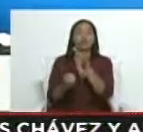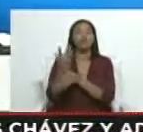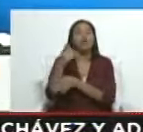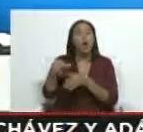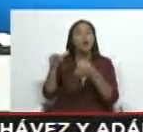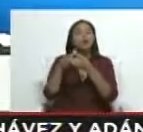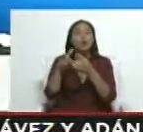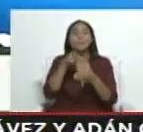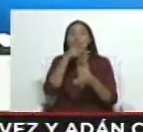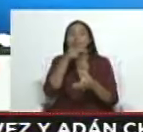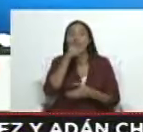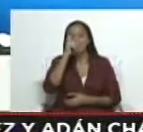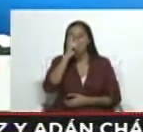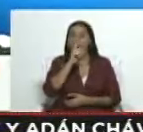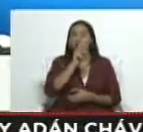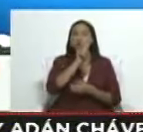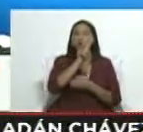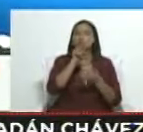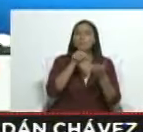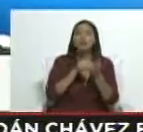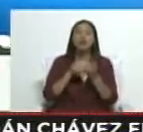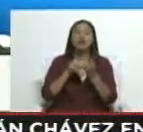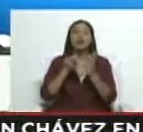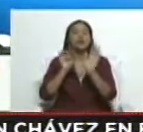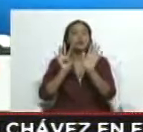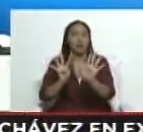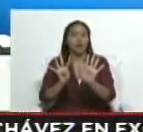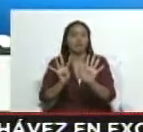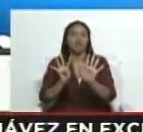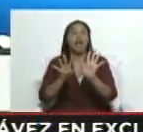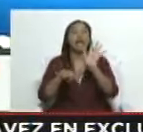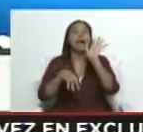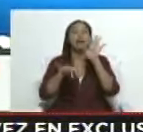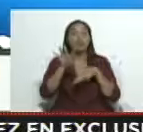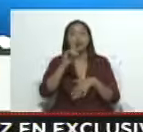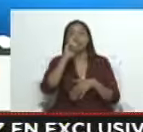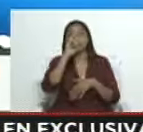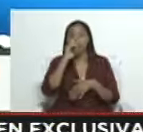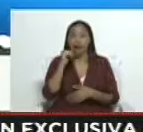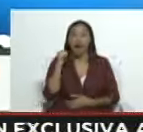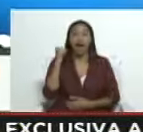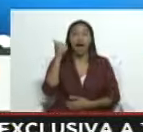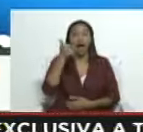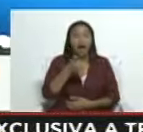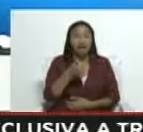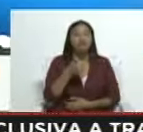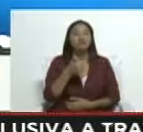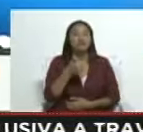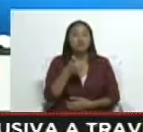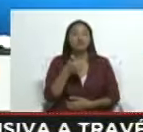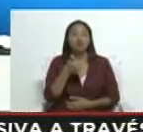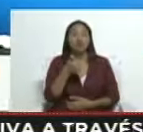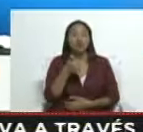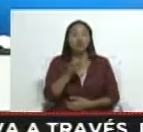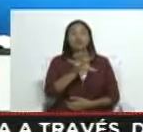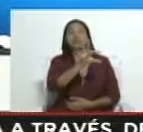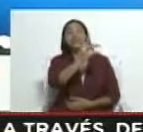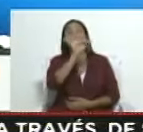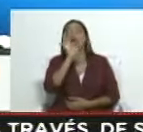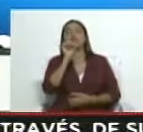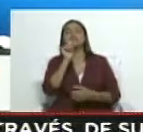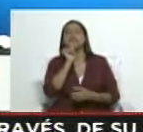año 2009. 14 años le llevó a Voluntad Popular tener un candidato